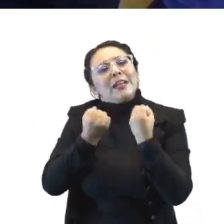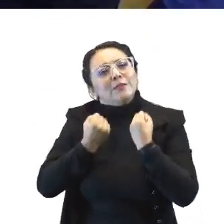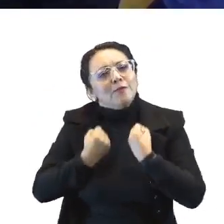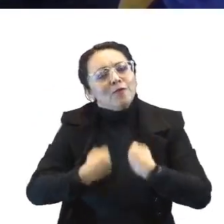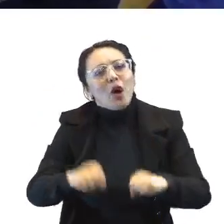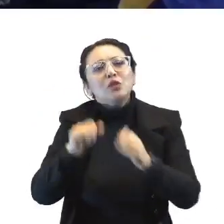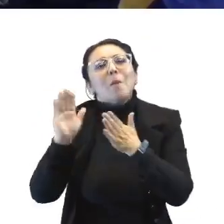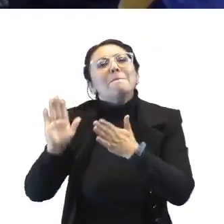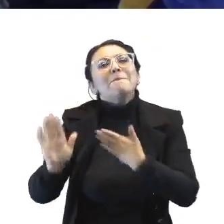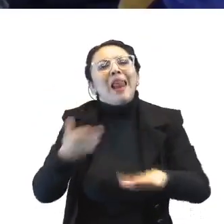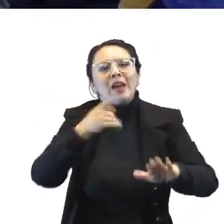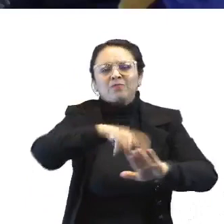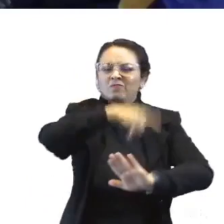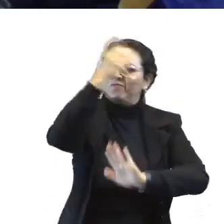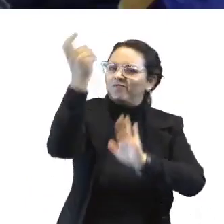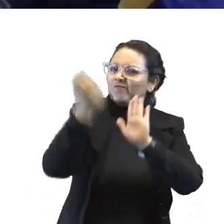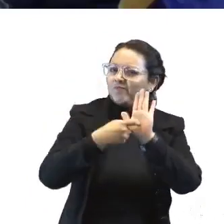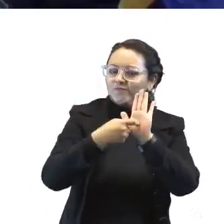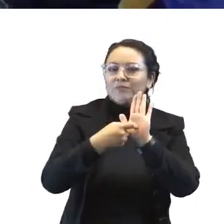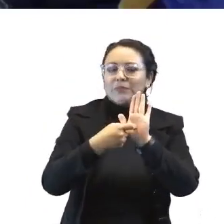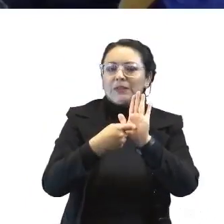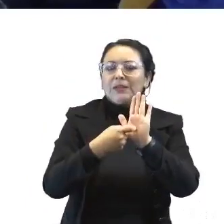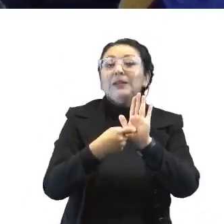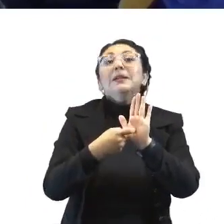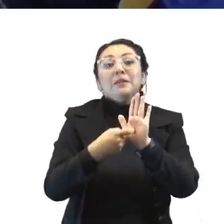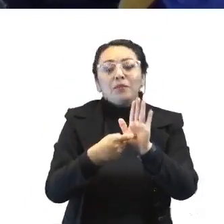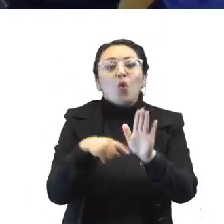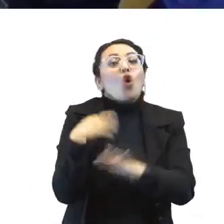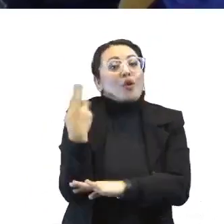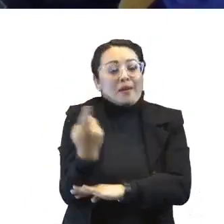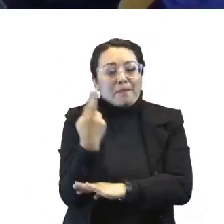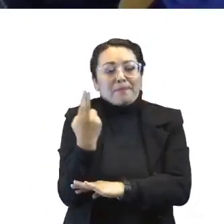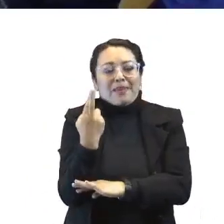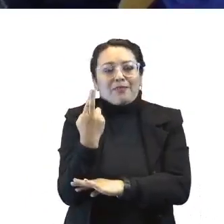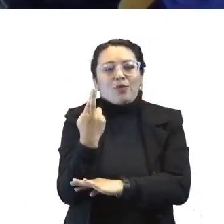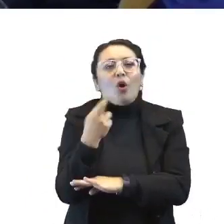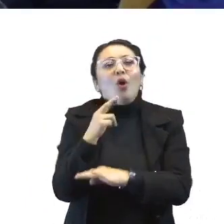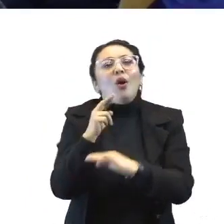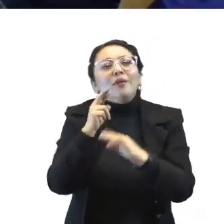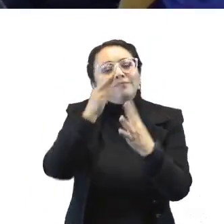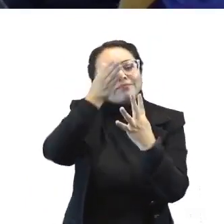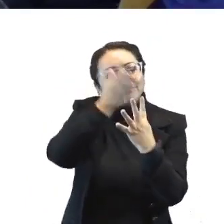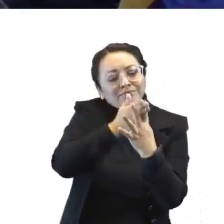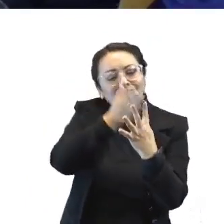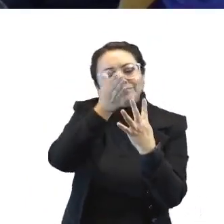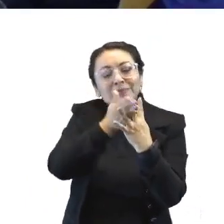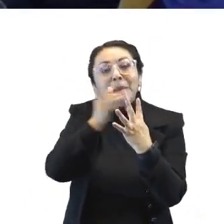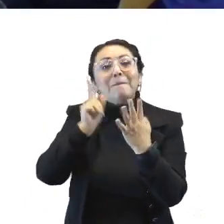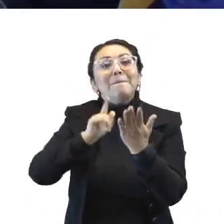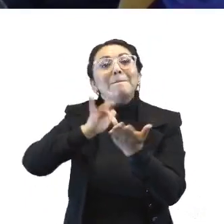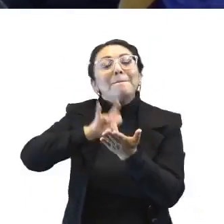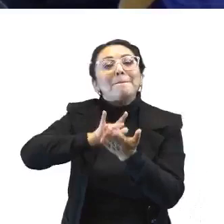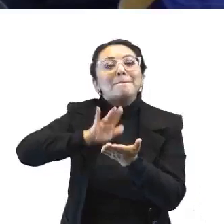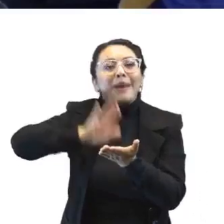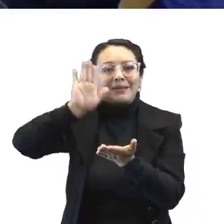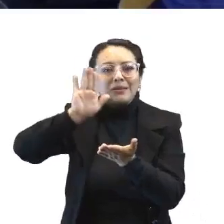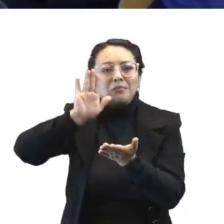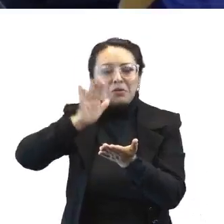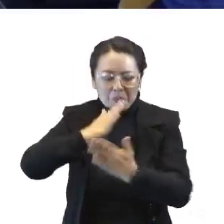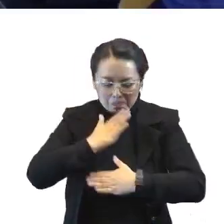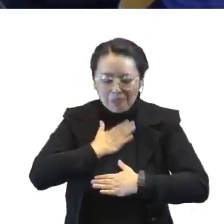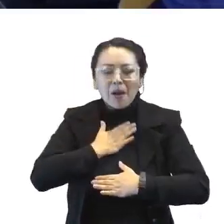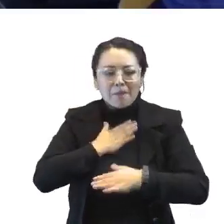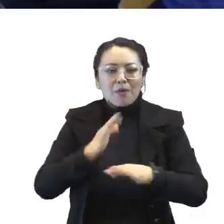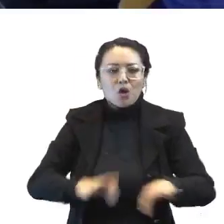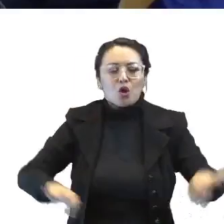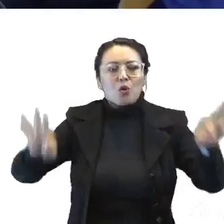se culmine. Y reitero, esta fase de participación para mí es la más importante, porque